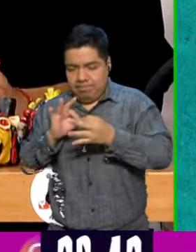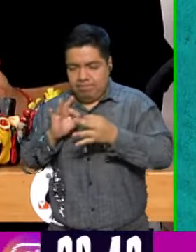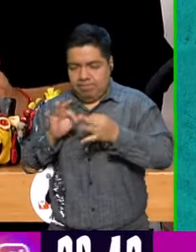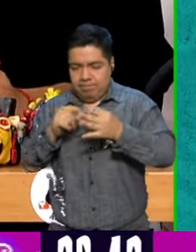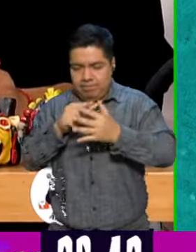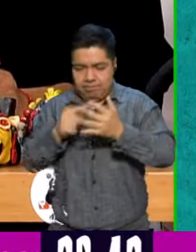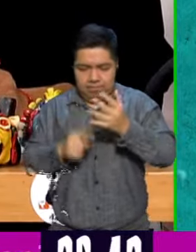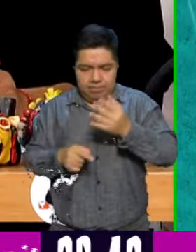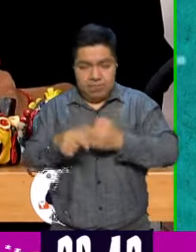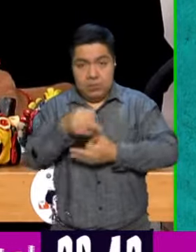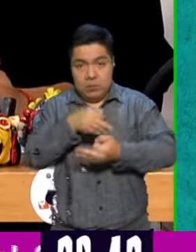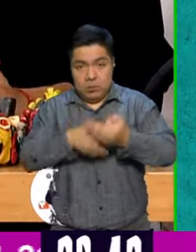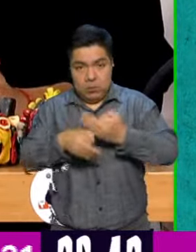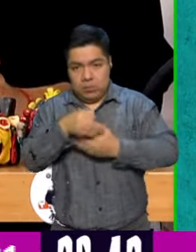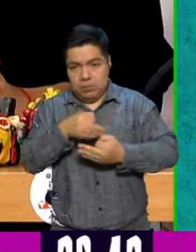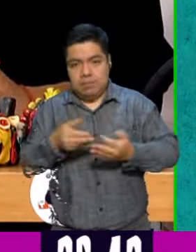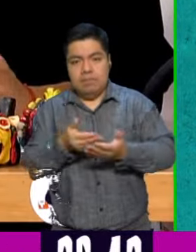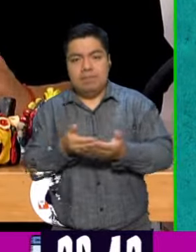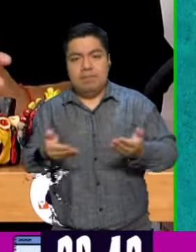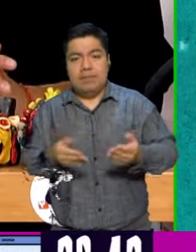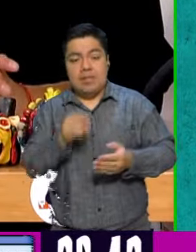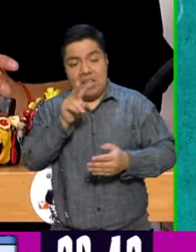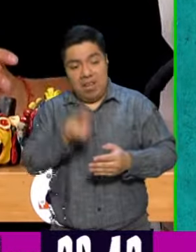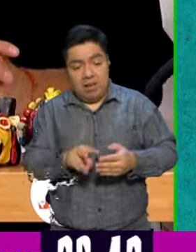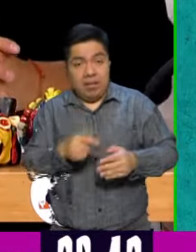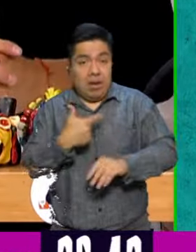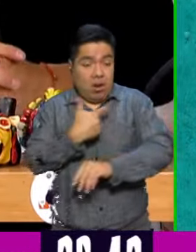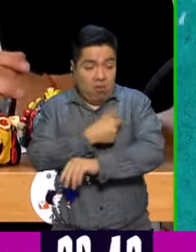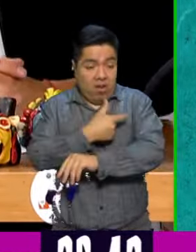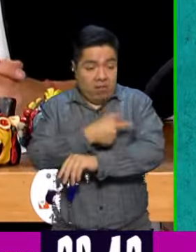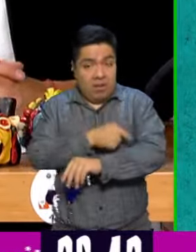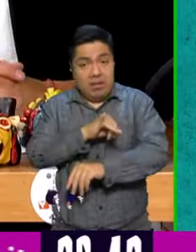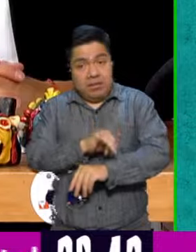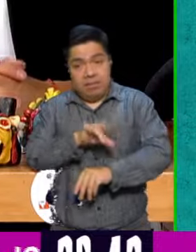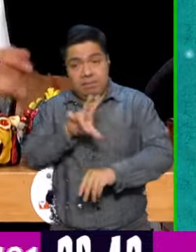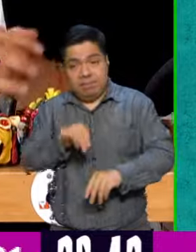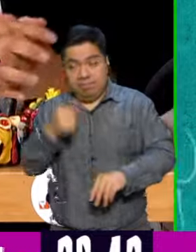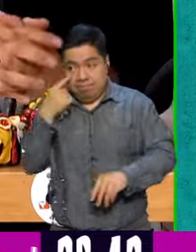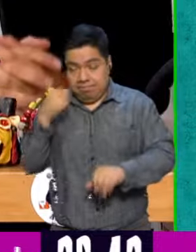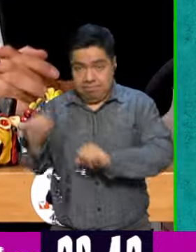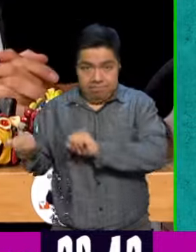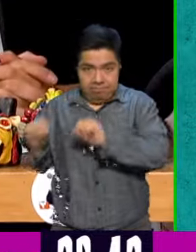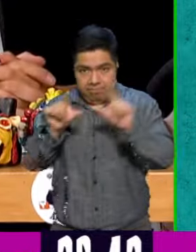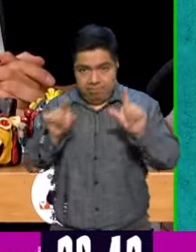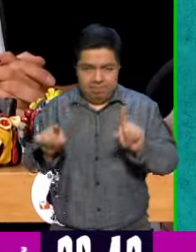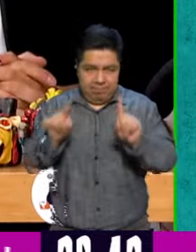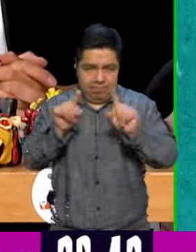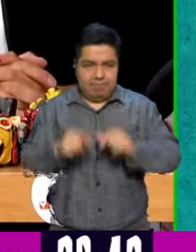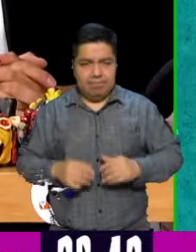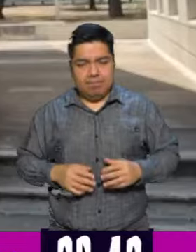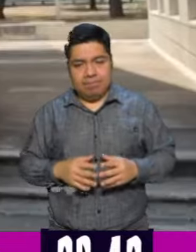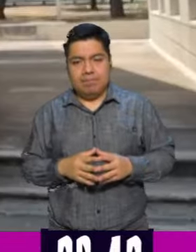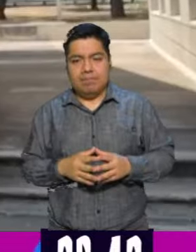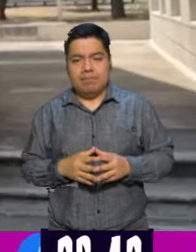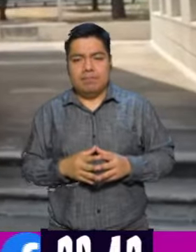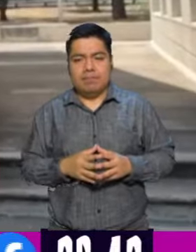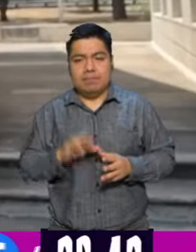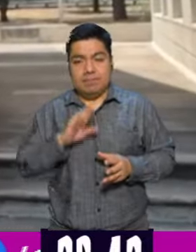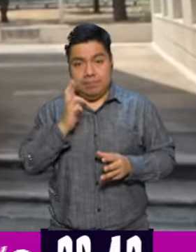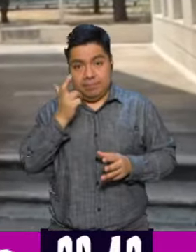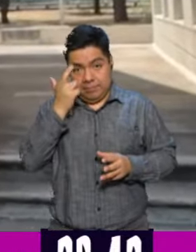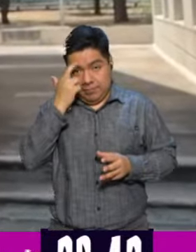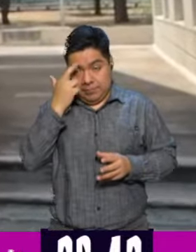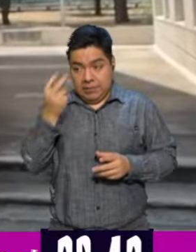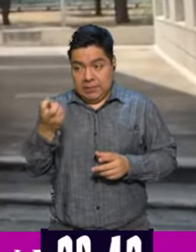mitos y lo que es verdad de las vacunas. Vamos a escucharlo. A ver. Muy importante, es una